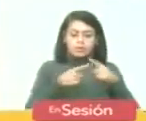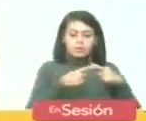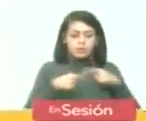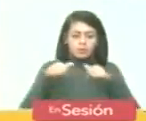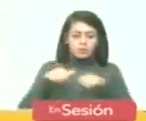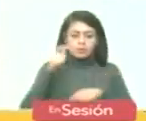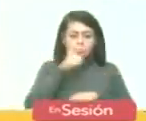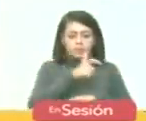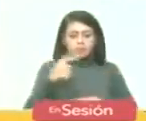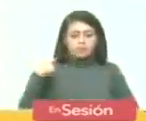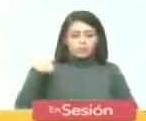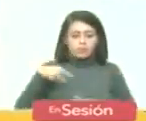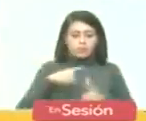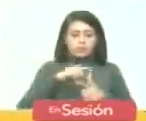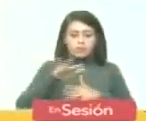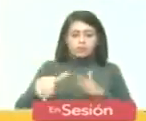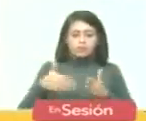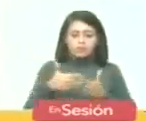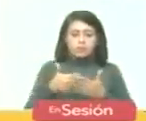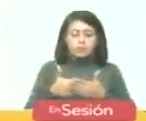Este pueblo tiene todo,